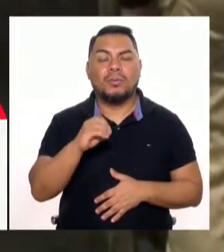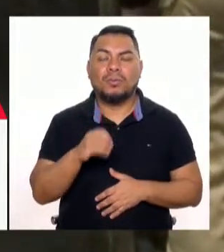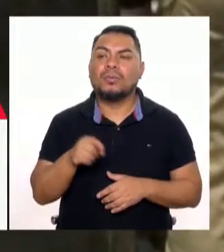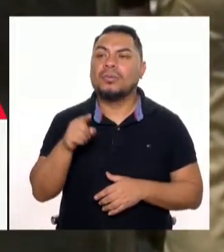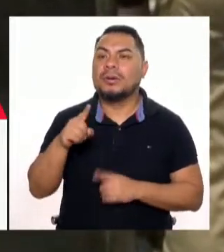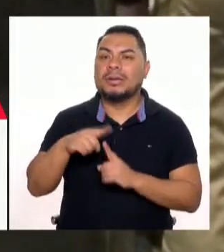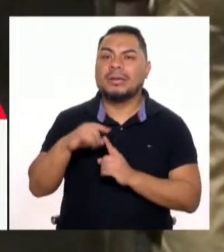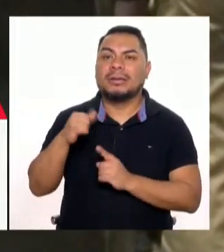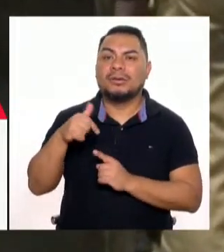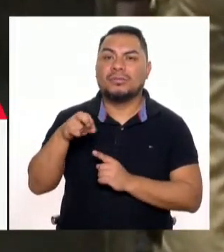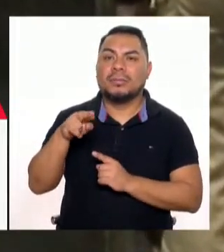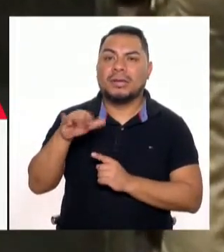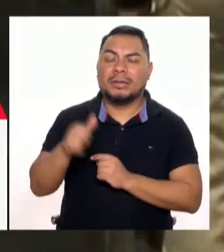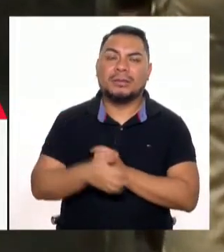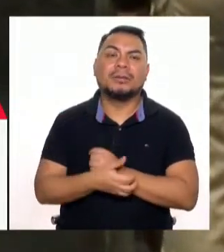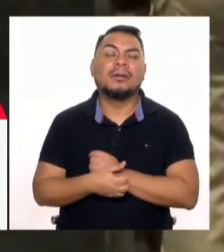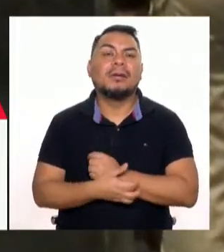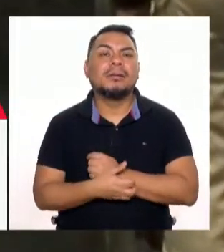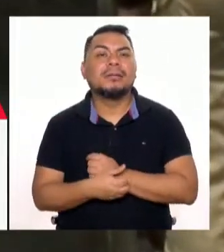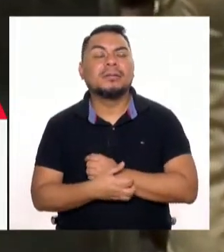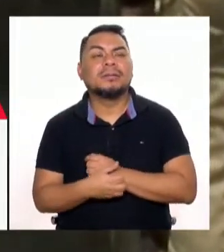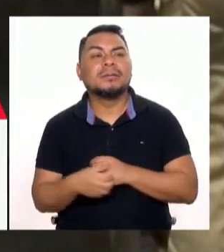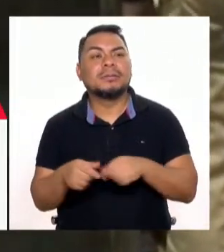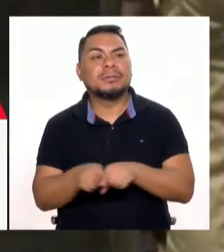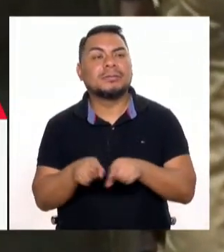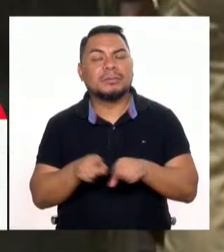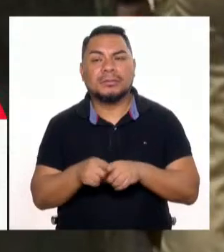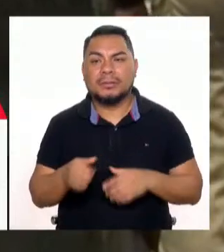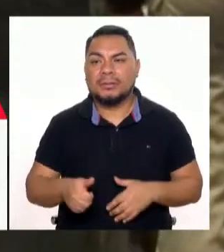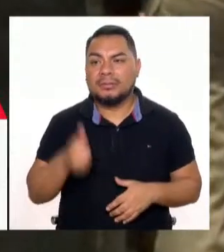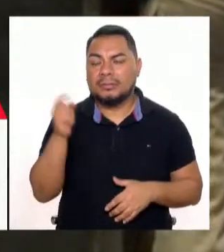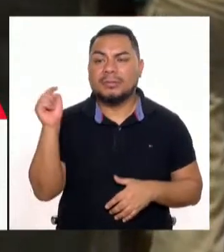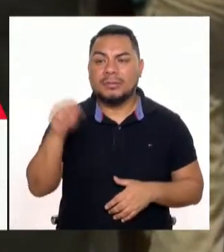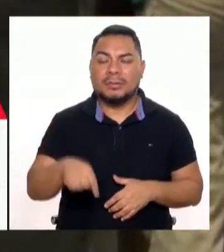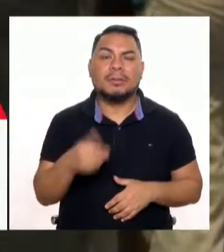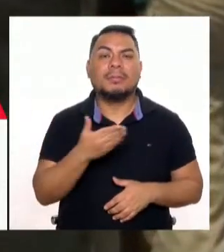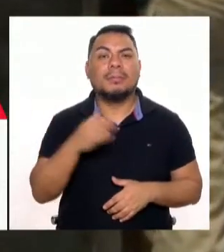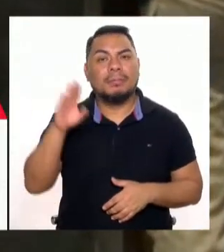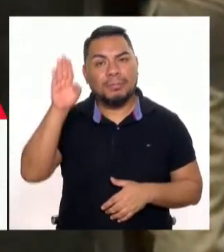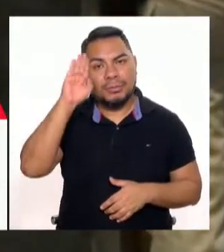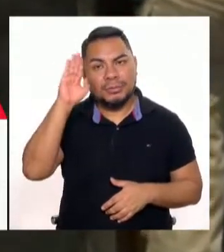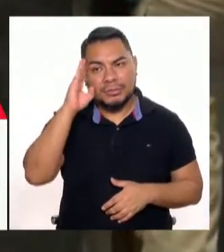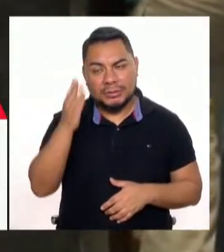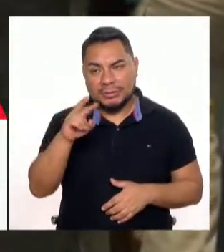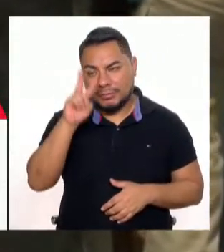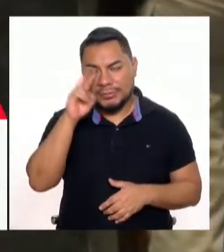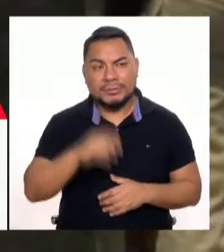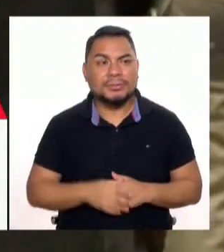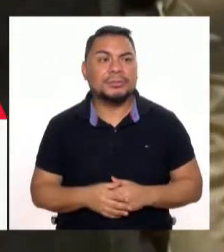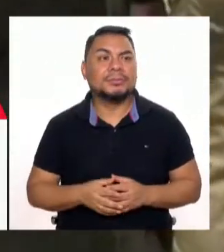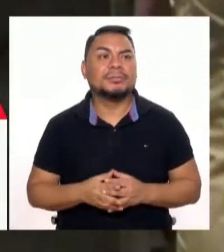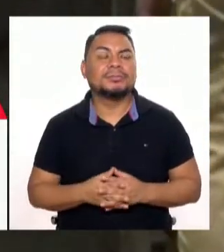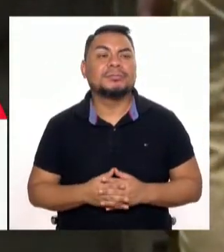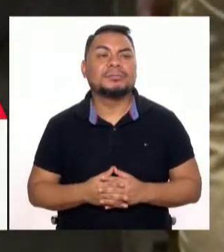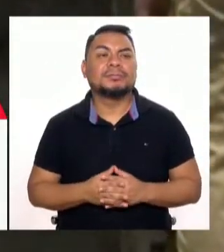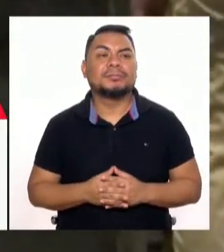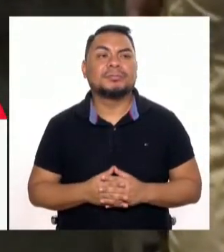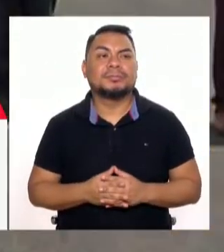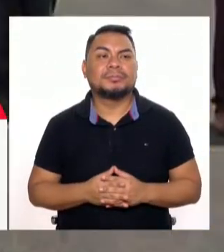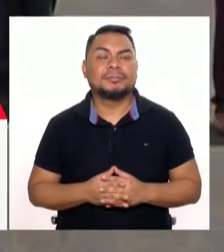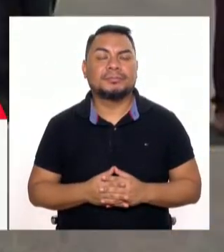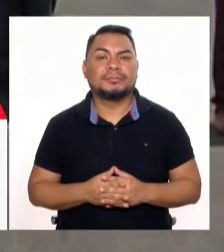Tingo María también está presente la Policía Nacional del Perú y a todos los presentes